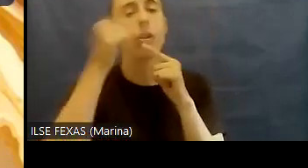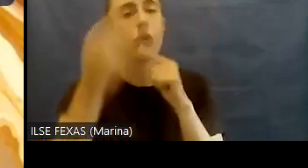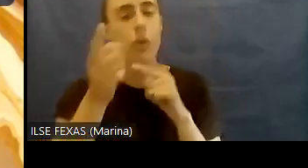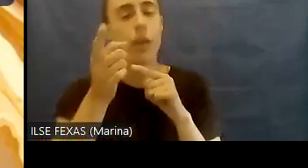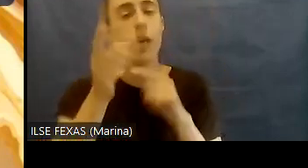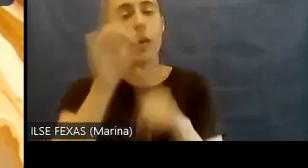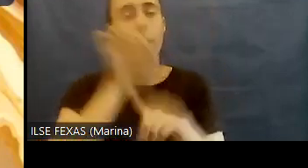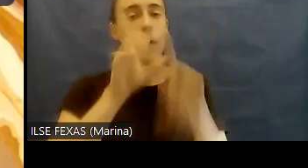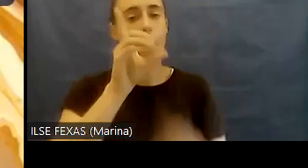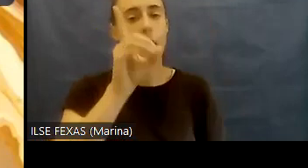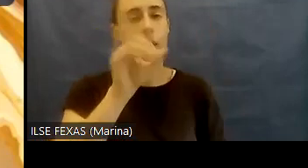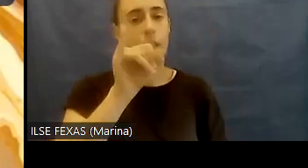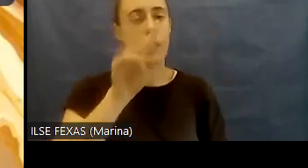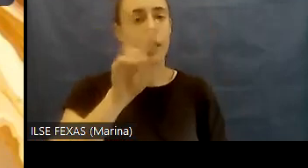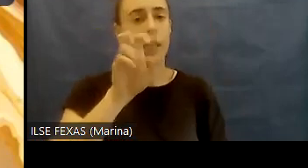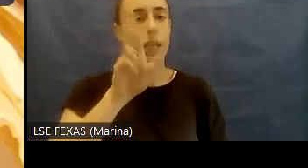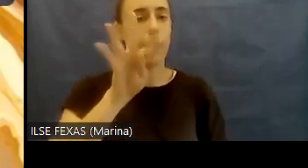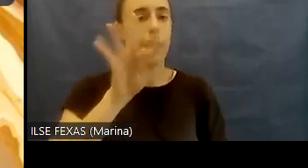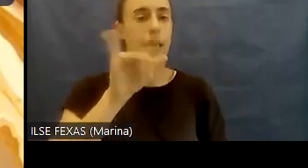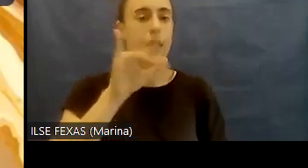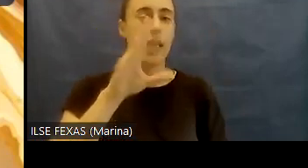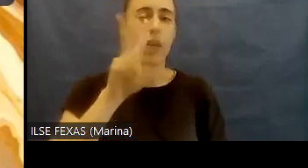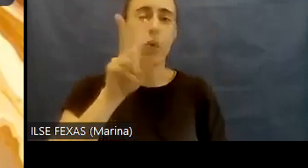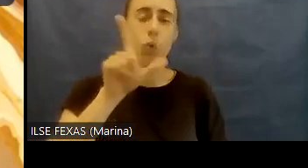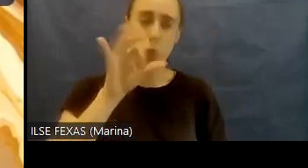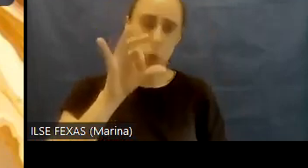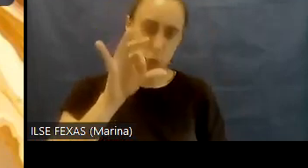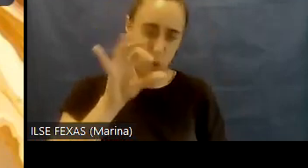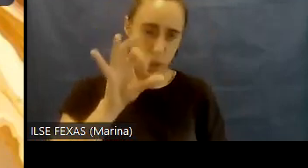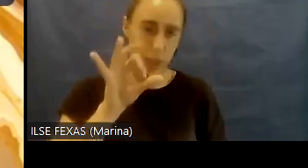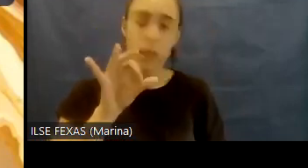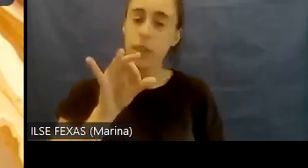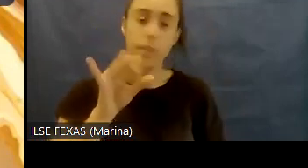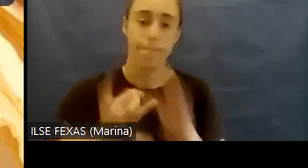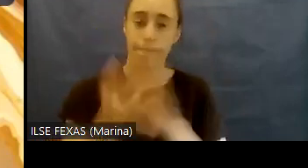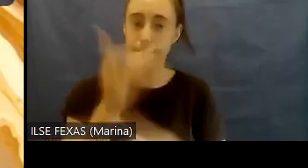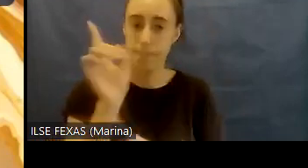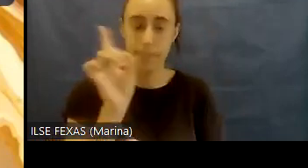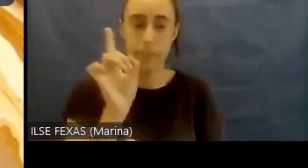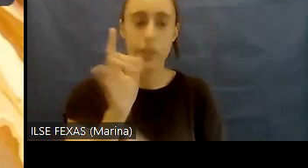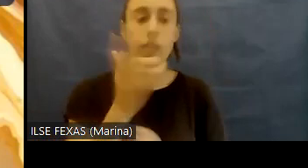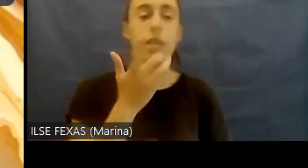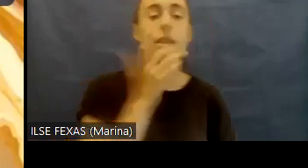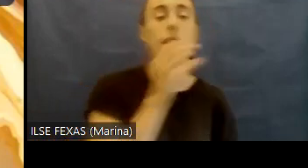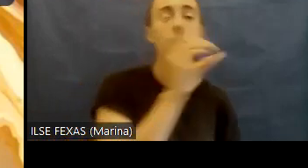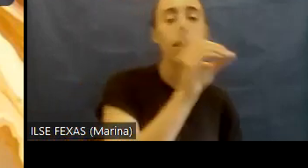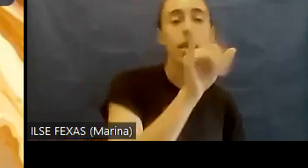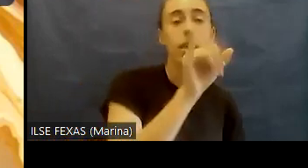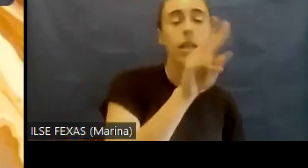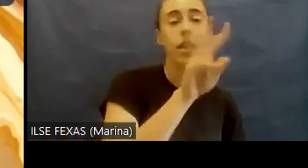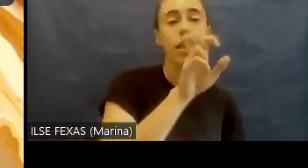Por lo tanto, en el caso de diverticulosis también puede venir muy bien. Cuando hay una diverticulitis ya establecida, hemos de ir con